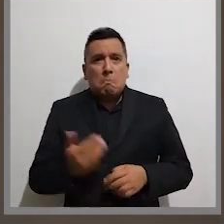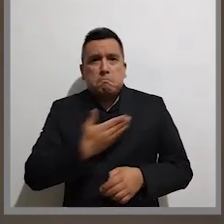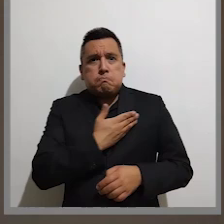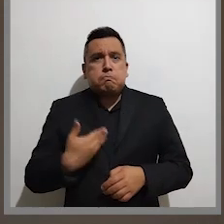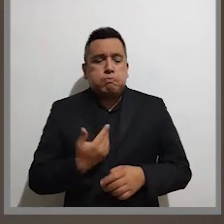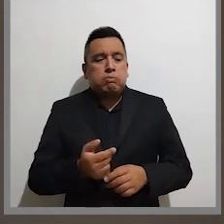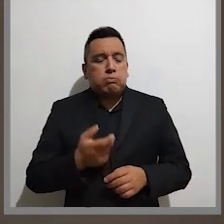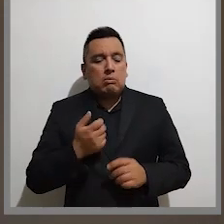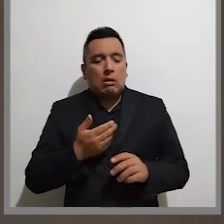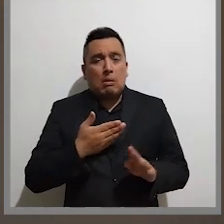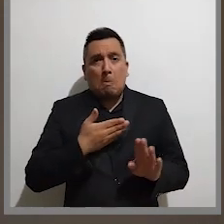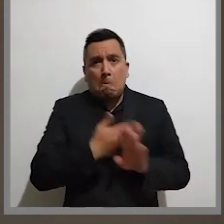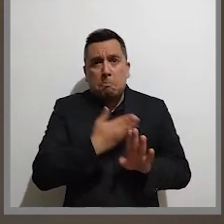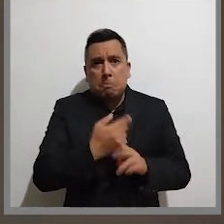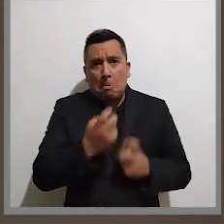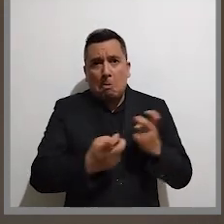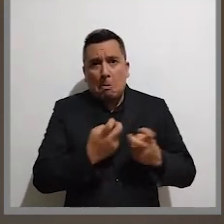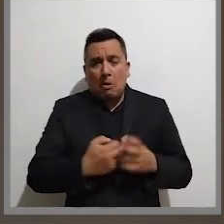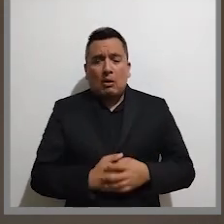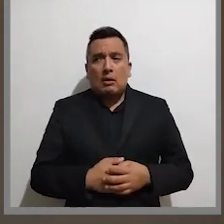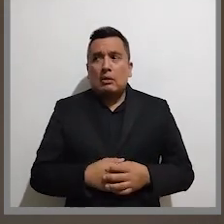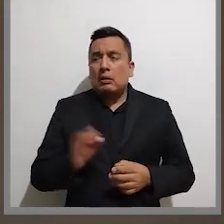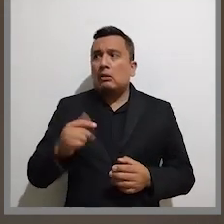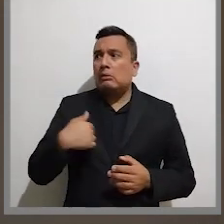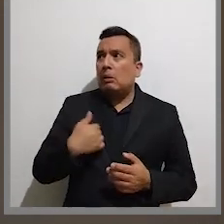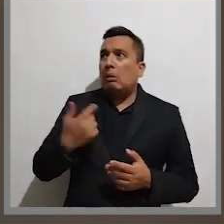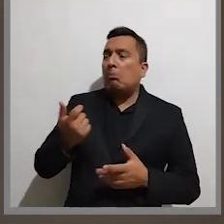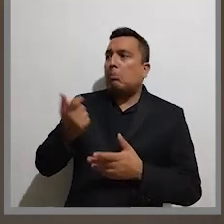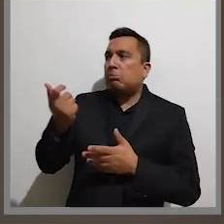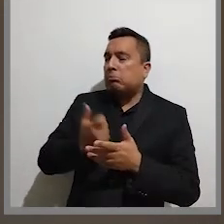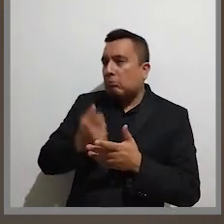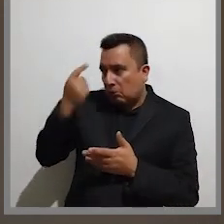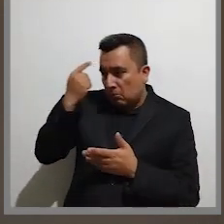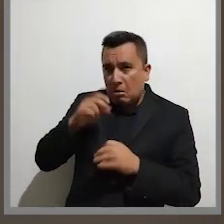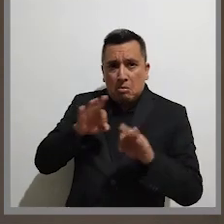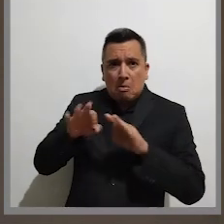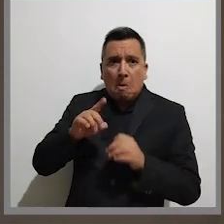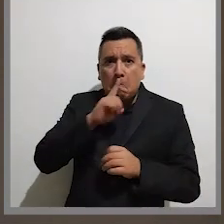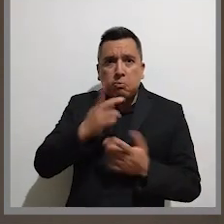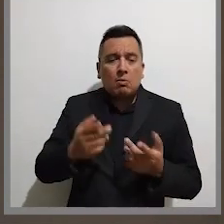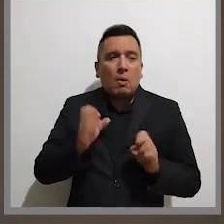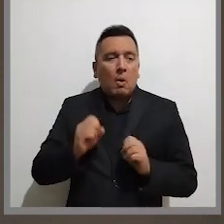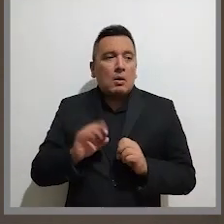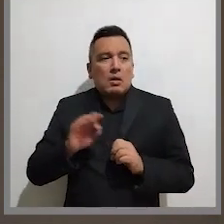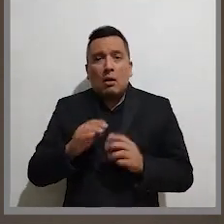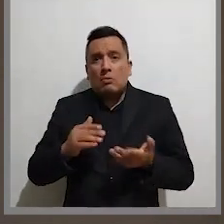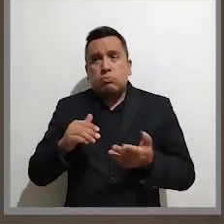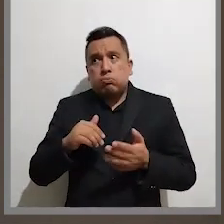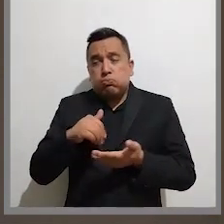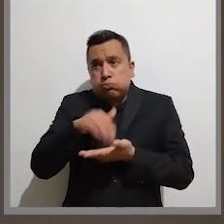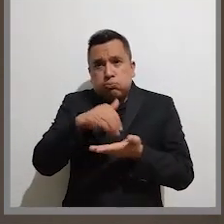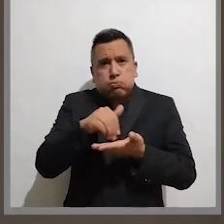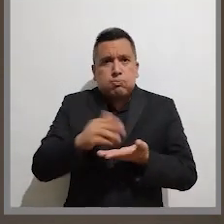un presidente municipal, les puede negar presupuesto o haber recortes, por